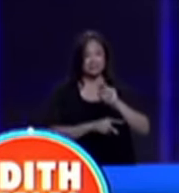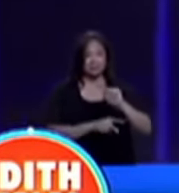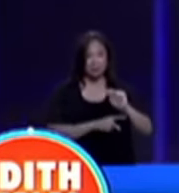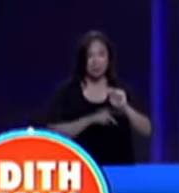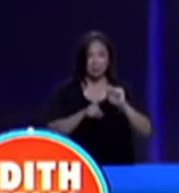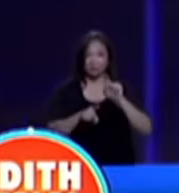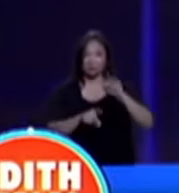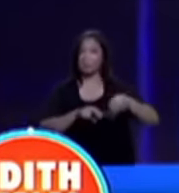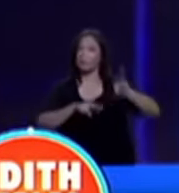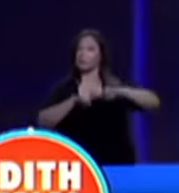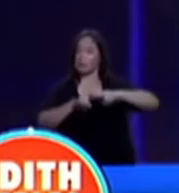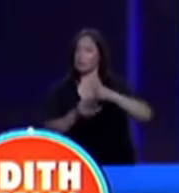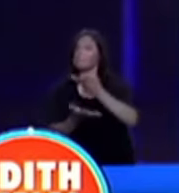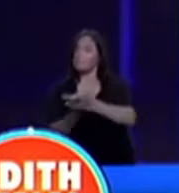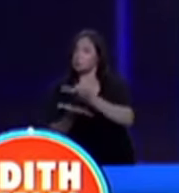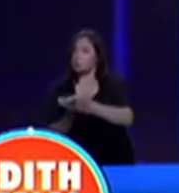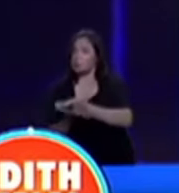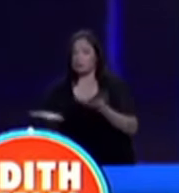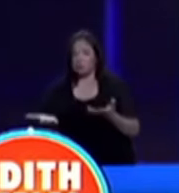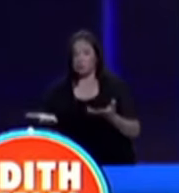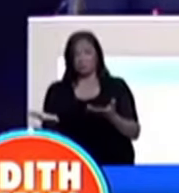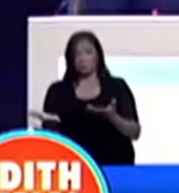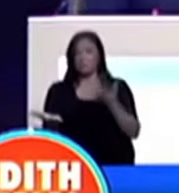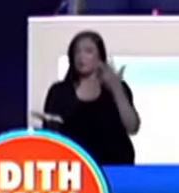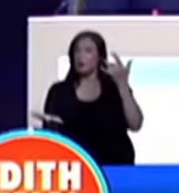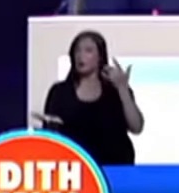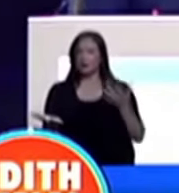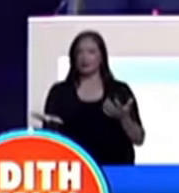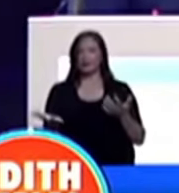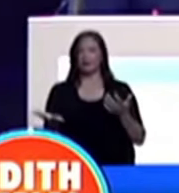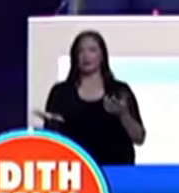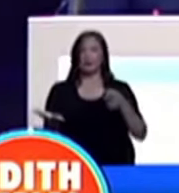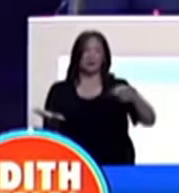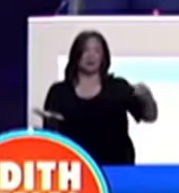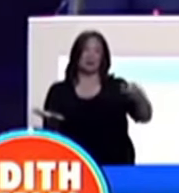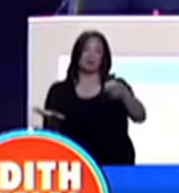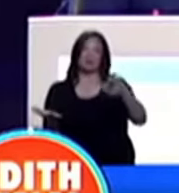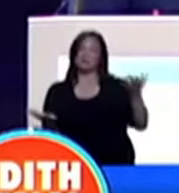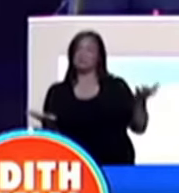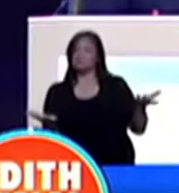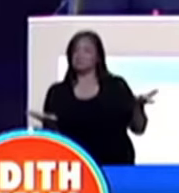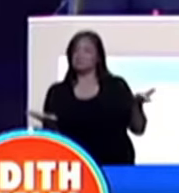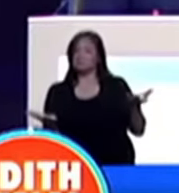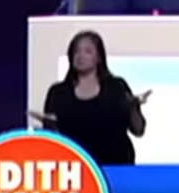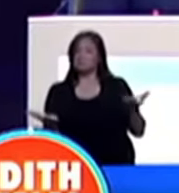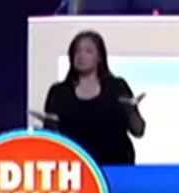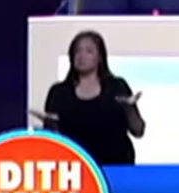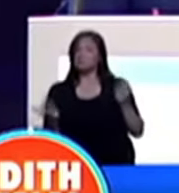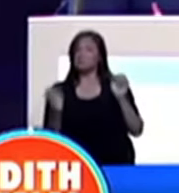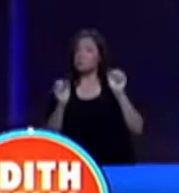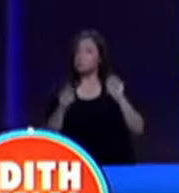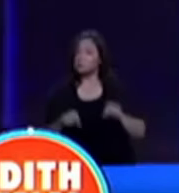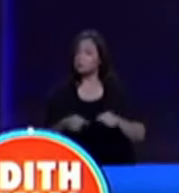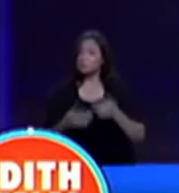su presupuesto, porque entonces ellos no van a poder